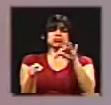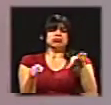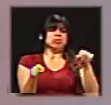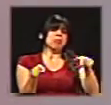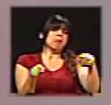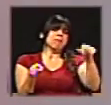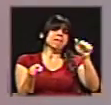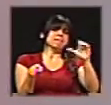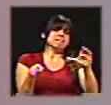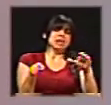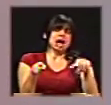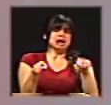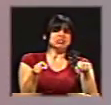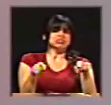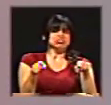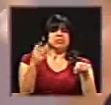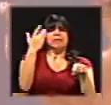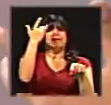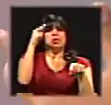¿Por qué